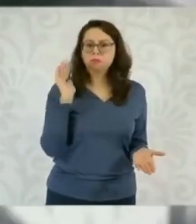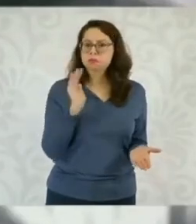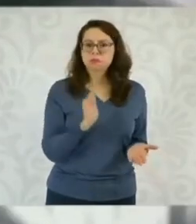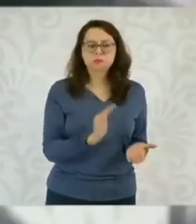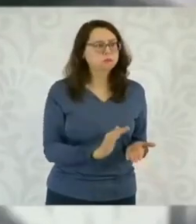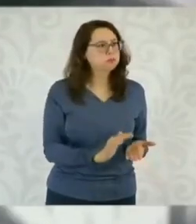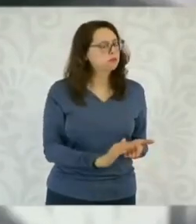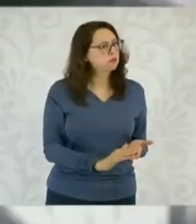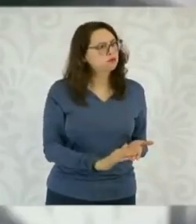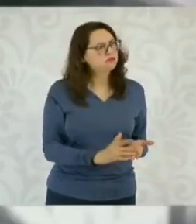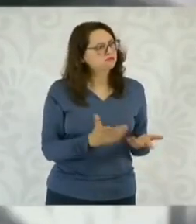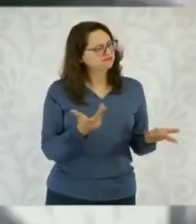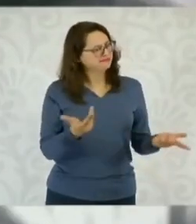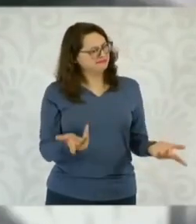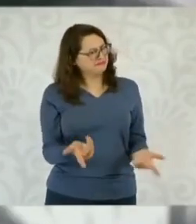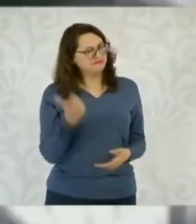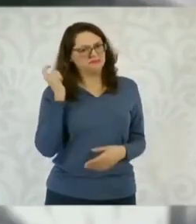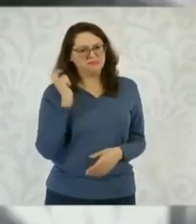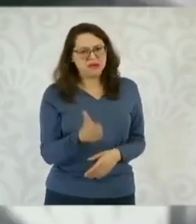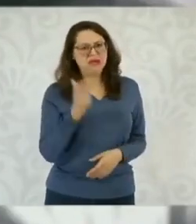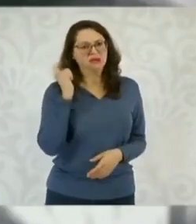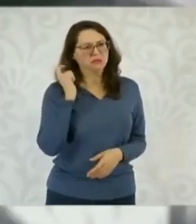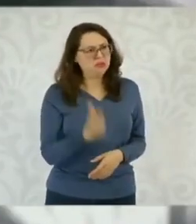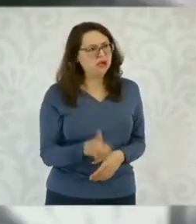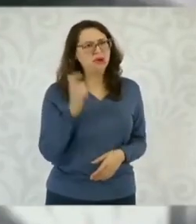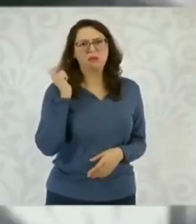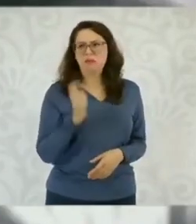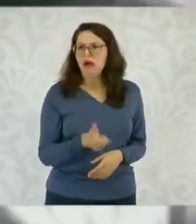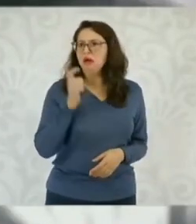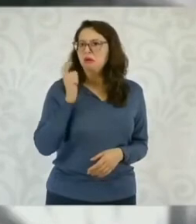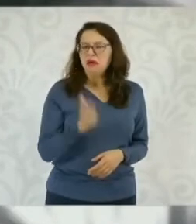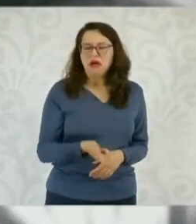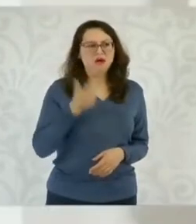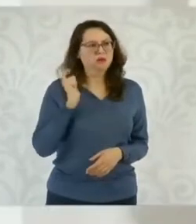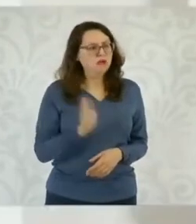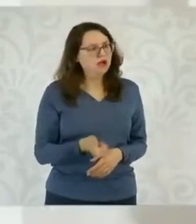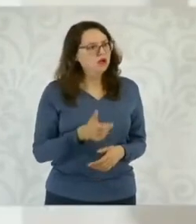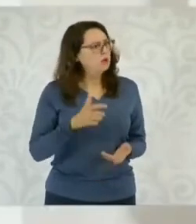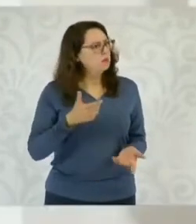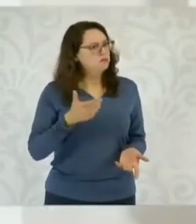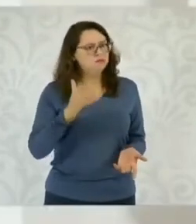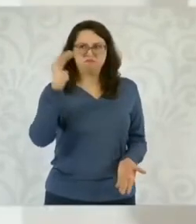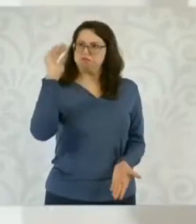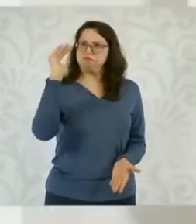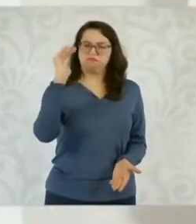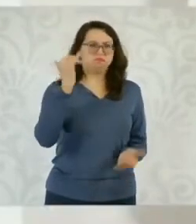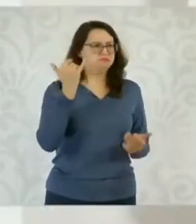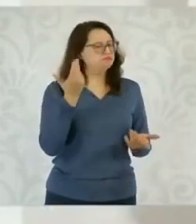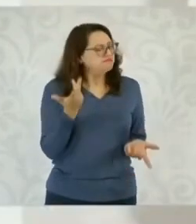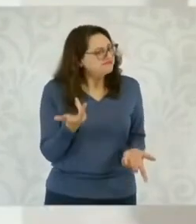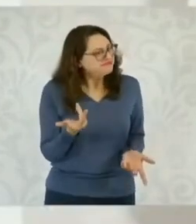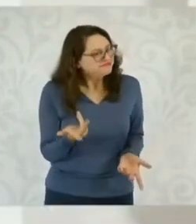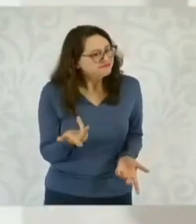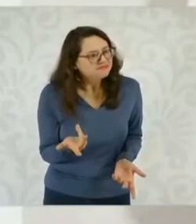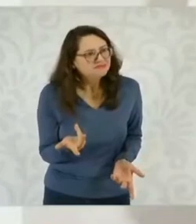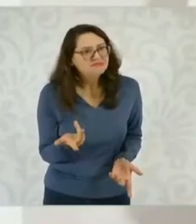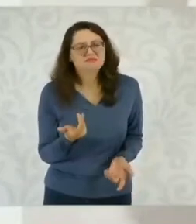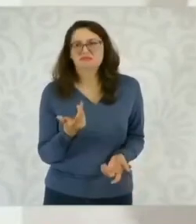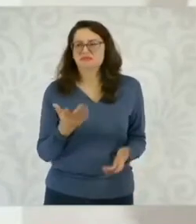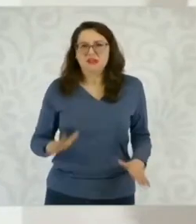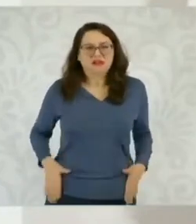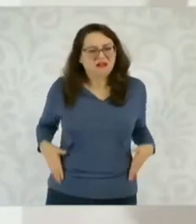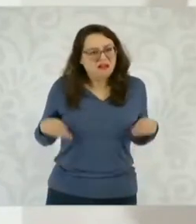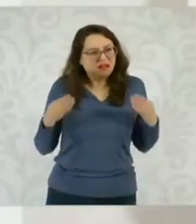en determinado tiempo terminar de pagar la vivienda. Entonces fueron créditos muy abusivos en contra del